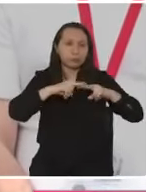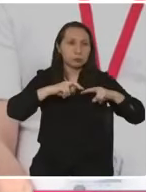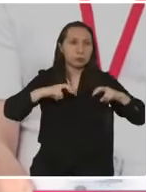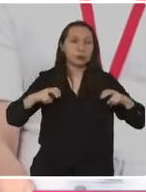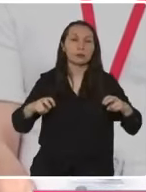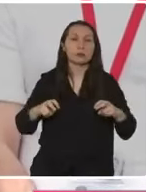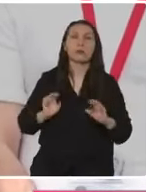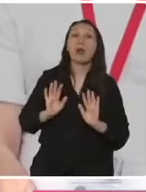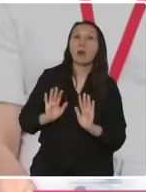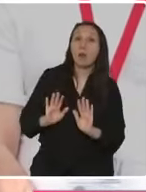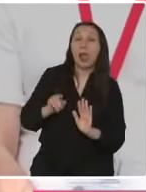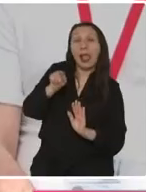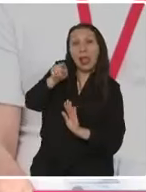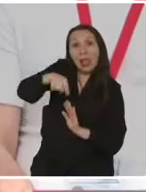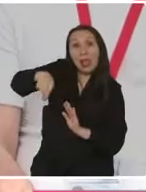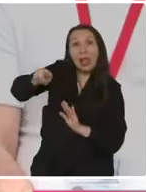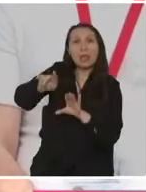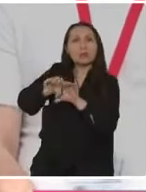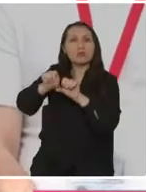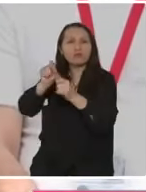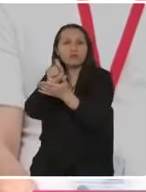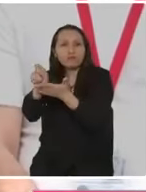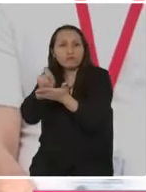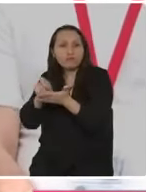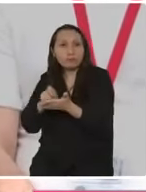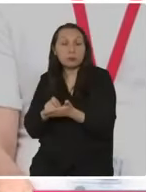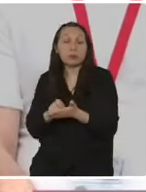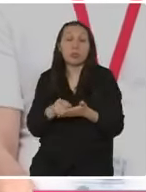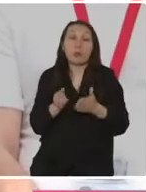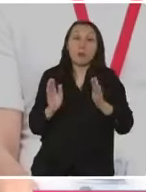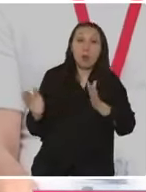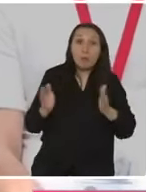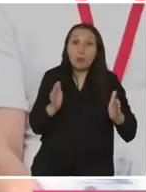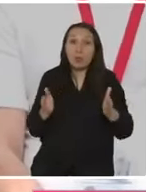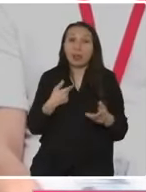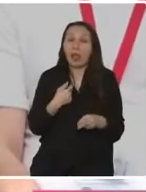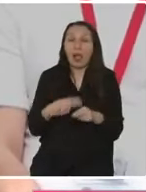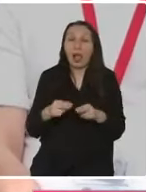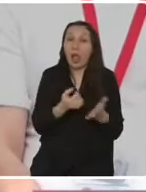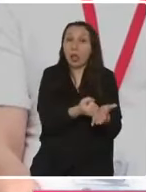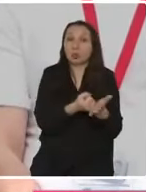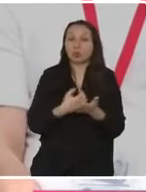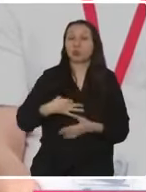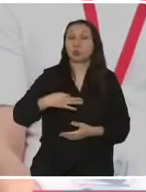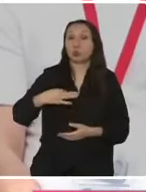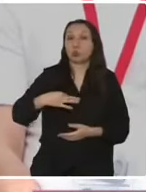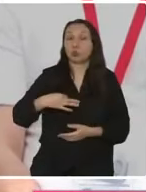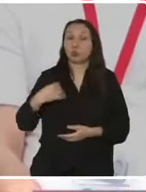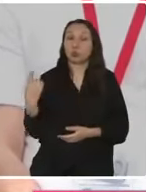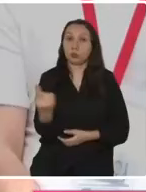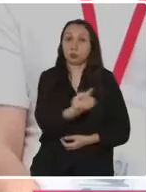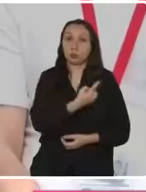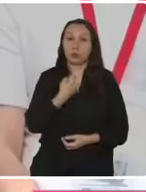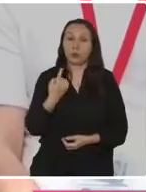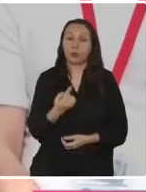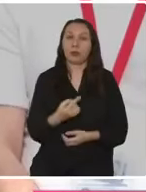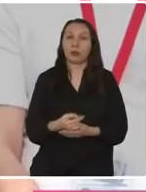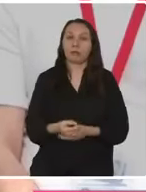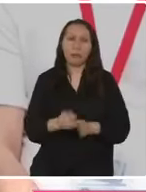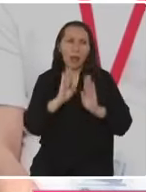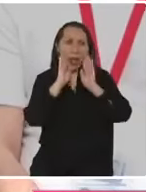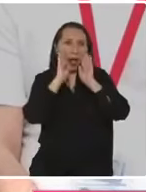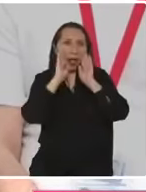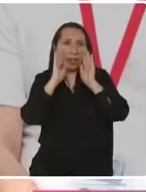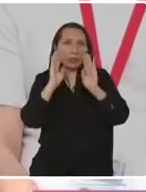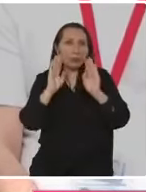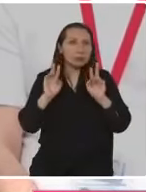investigación, y vamos a esperar que ellos lleguen a conclusión. En el intertanto, ¿qué es lo que nos sirve como ciudadanos y ciudadanas? Estar